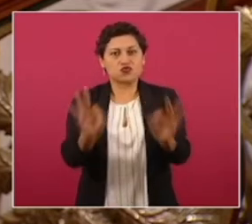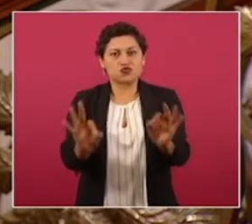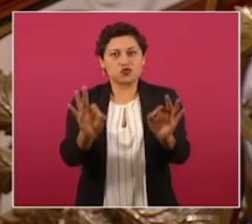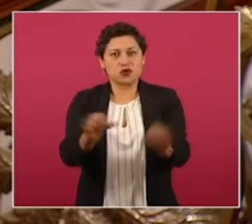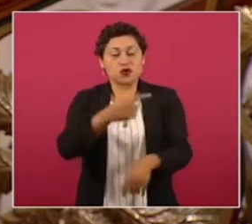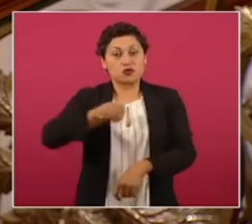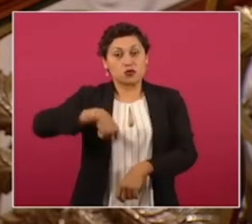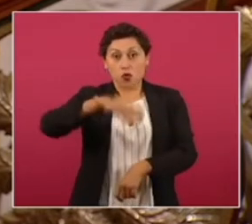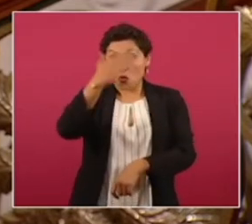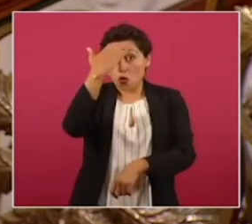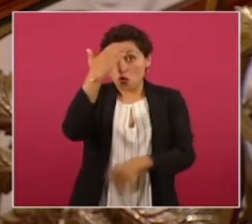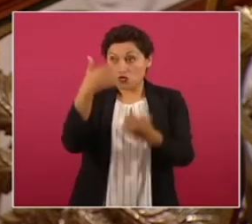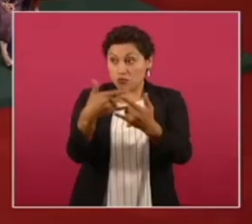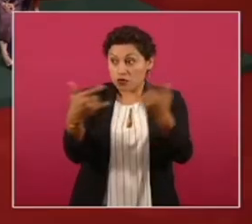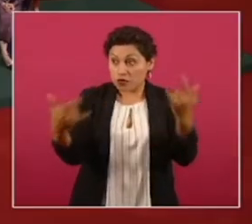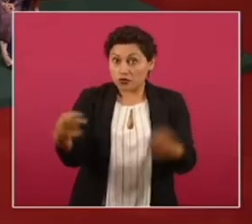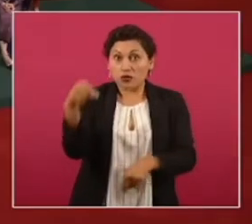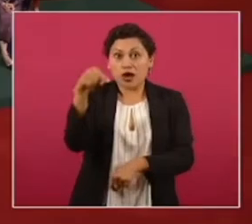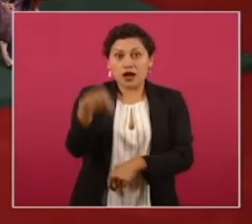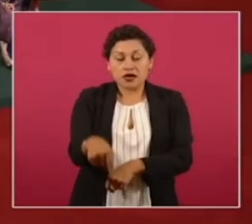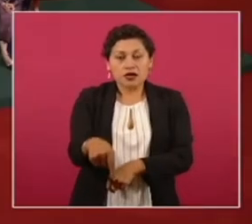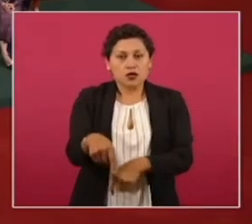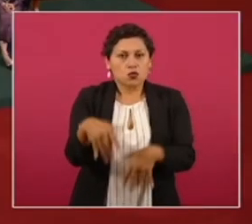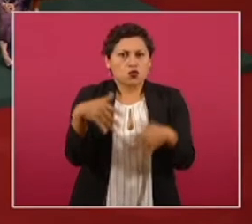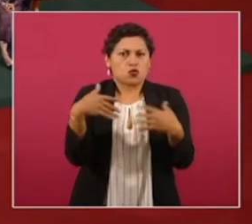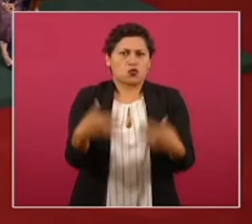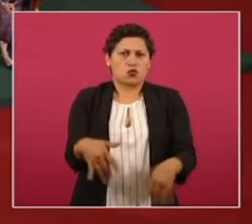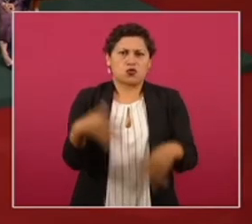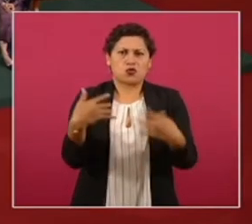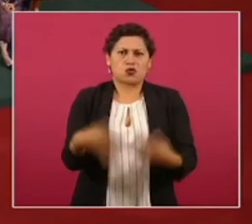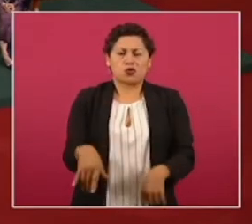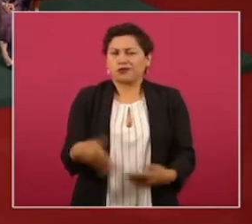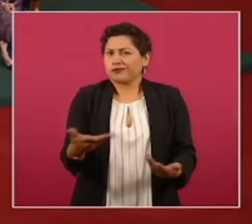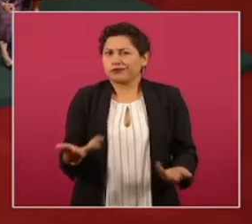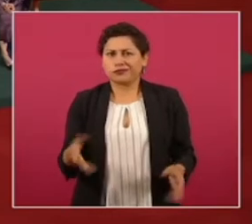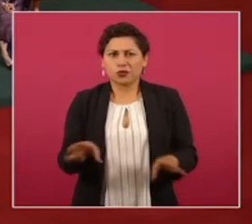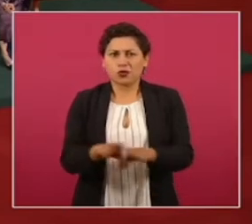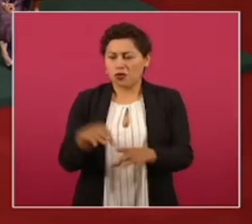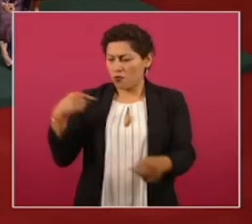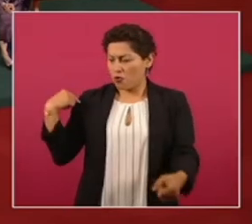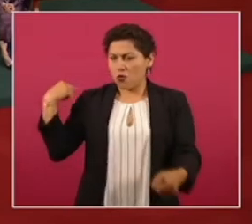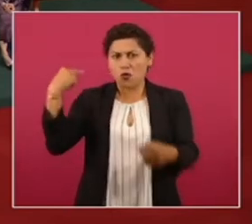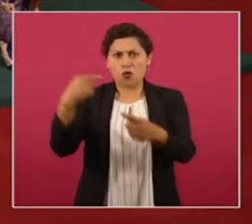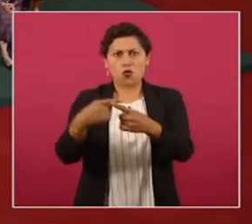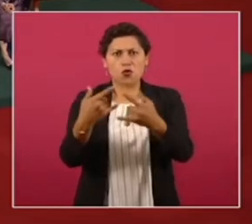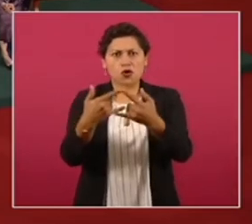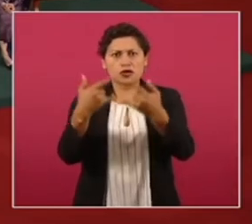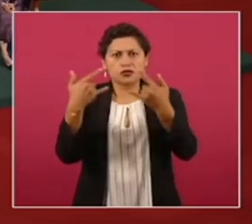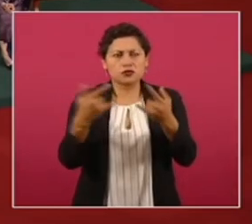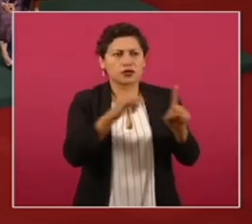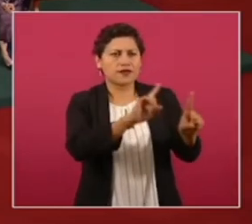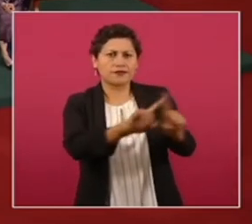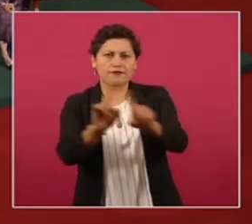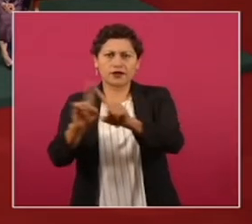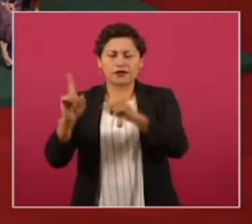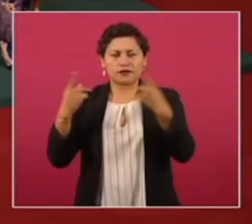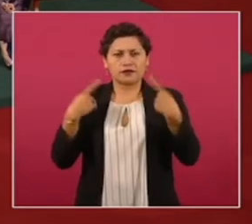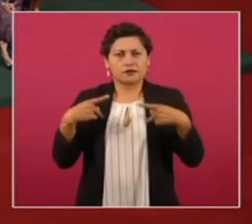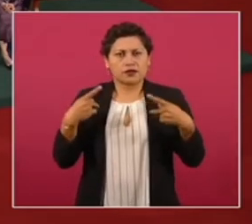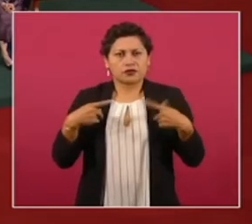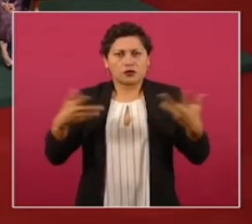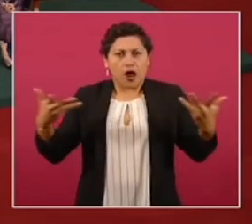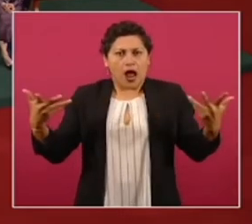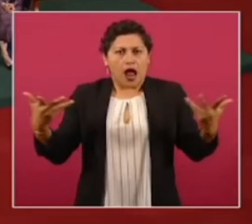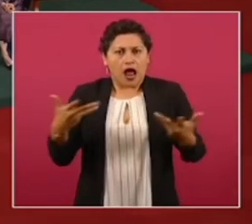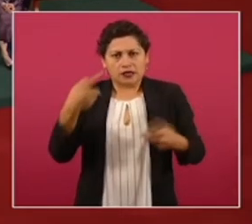historia, entretejida por aquellas personas a quienes les tocó construir y consolidar